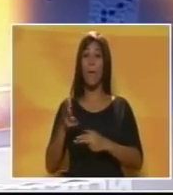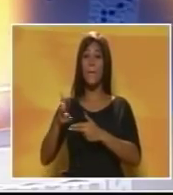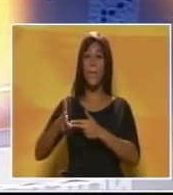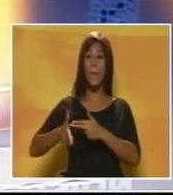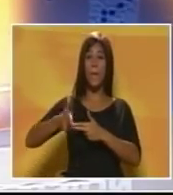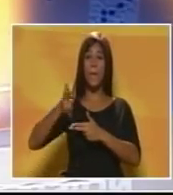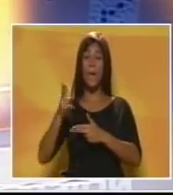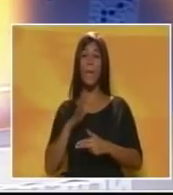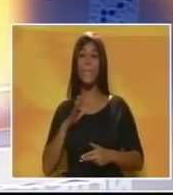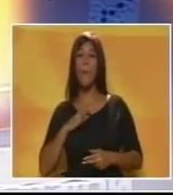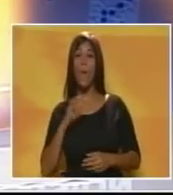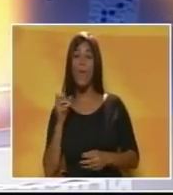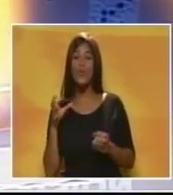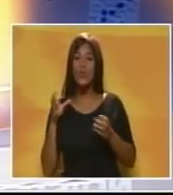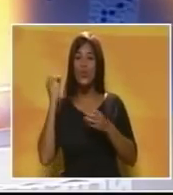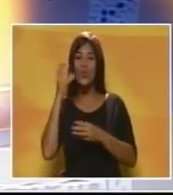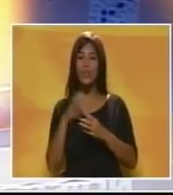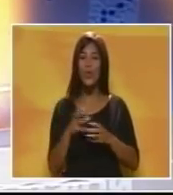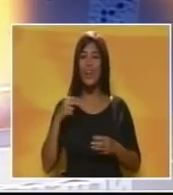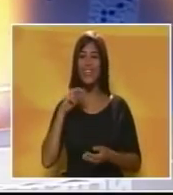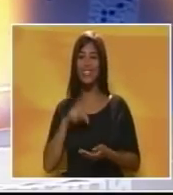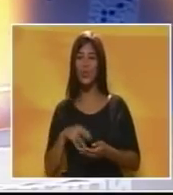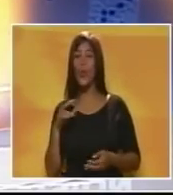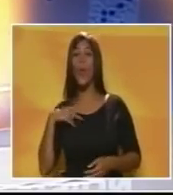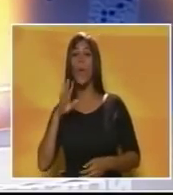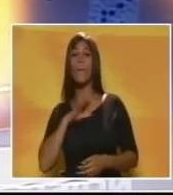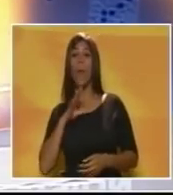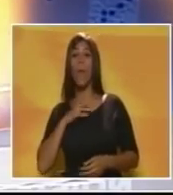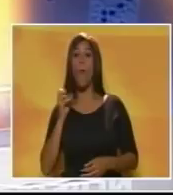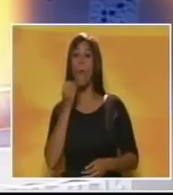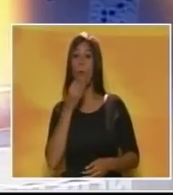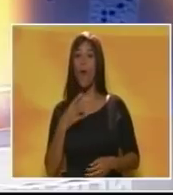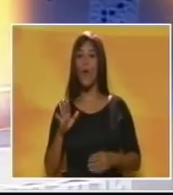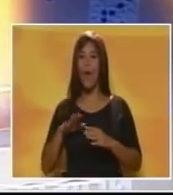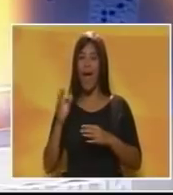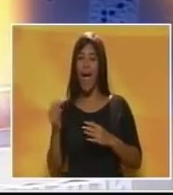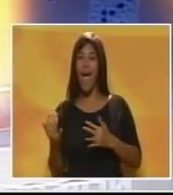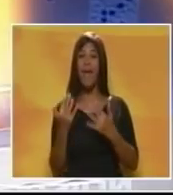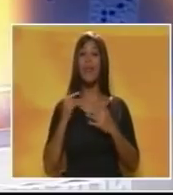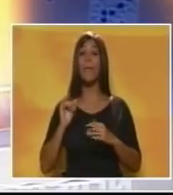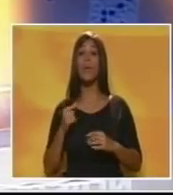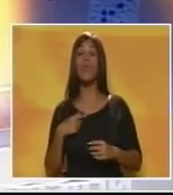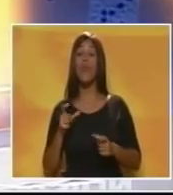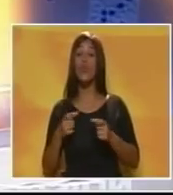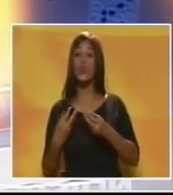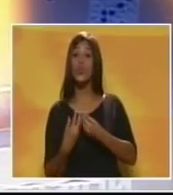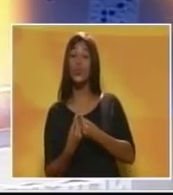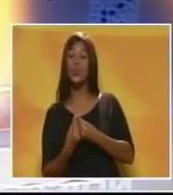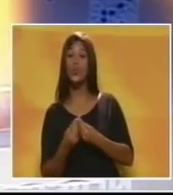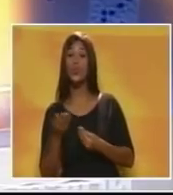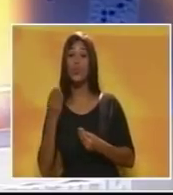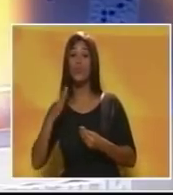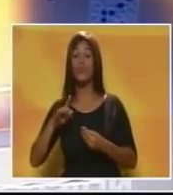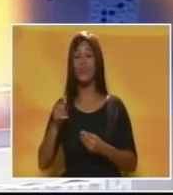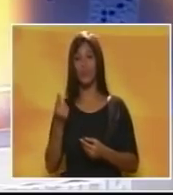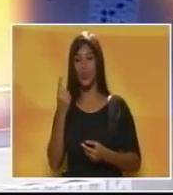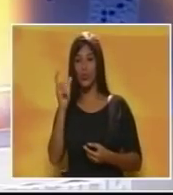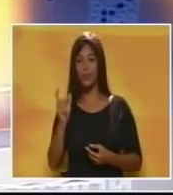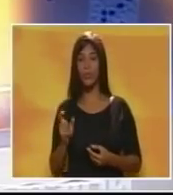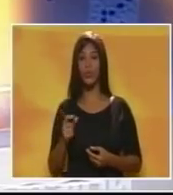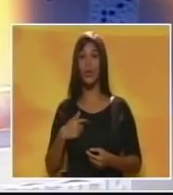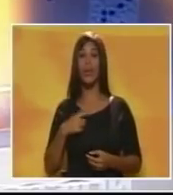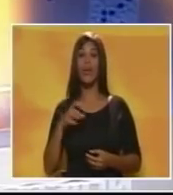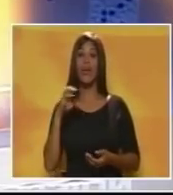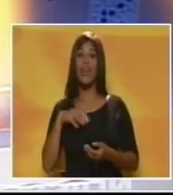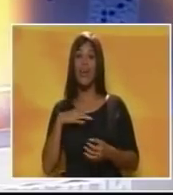en los alrededores del Congreso de la Nación en Buenos Aires, mientras iba acompañado de un funcionario que falleció. De acuerdo al parte médico, el estado del